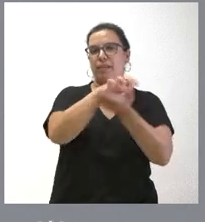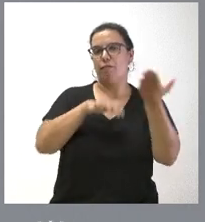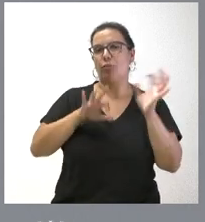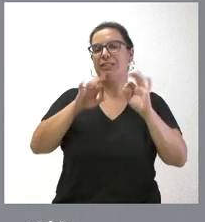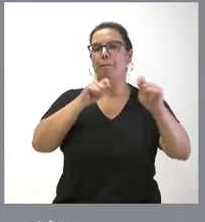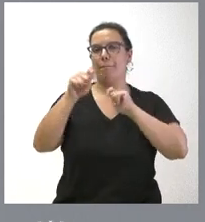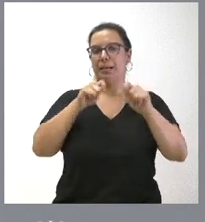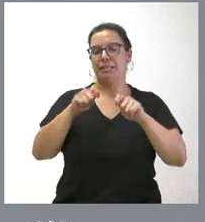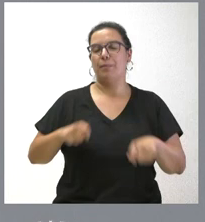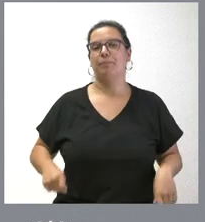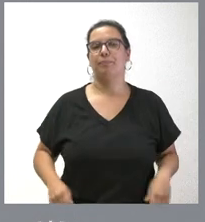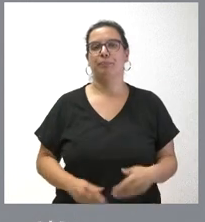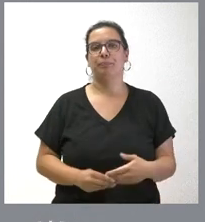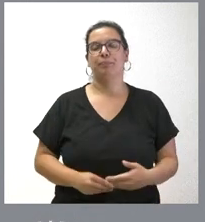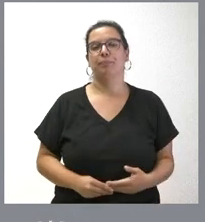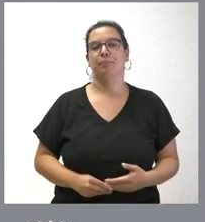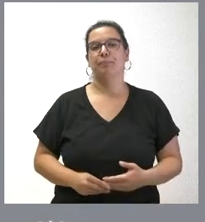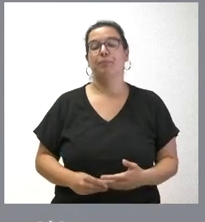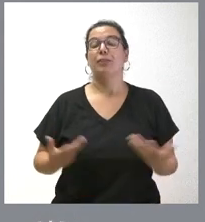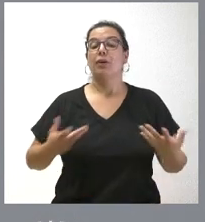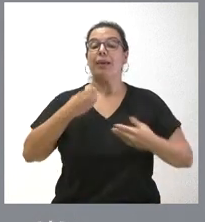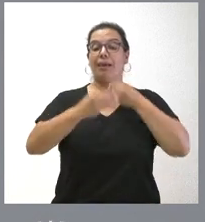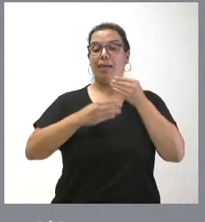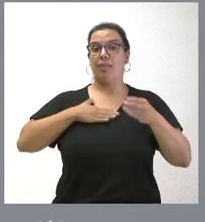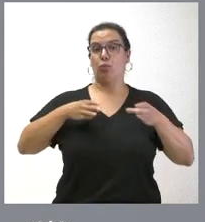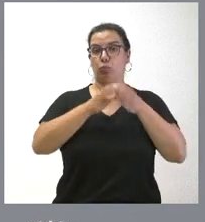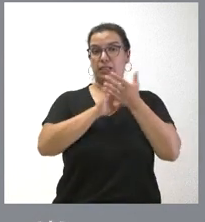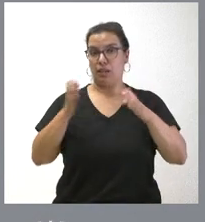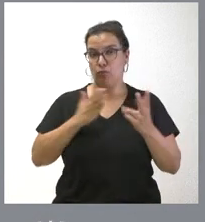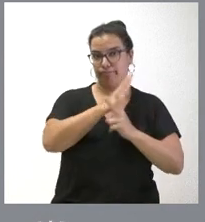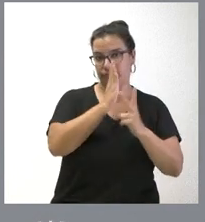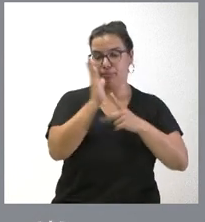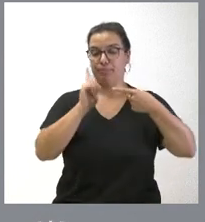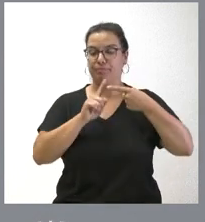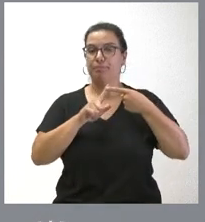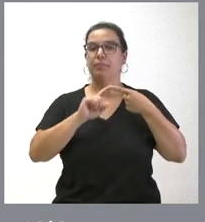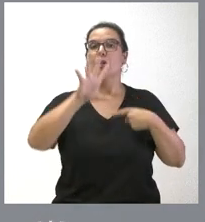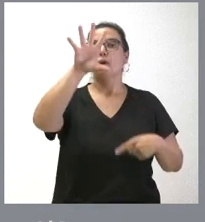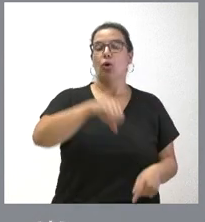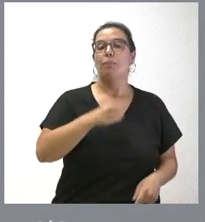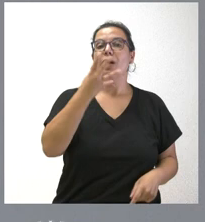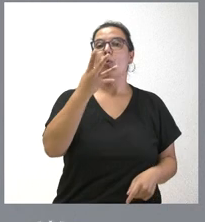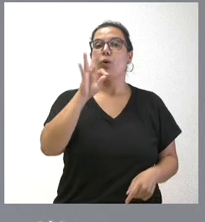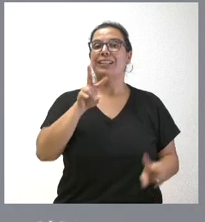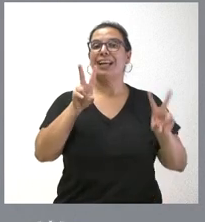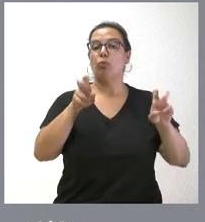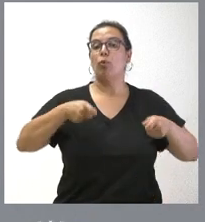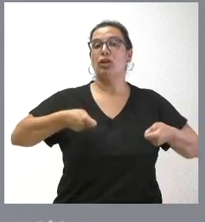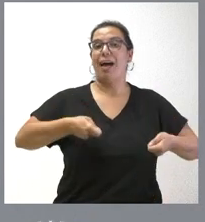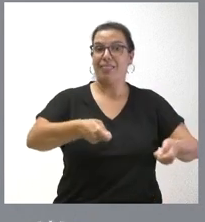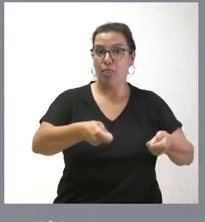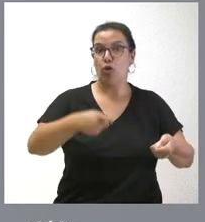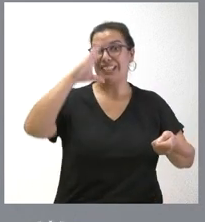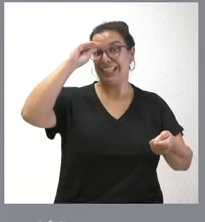prensa que se les entrega por un lado lo que hace la junta de Castilla y leones adquirir 40 nuevos andadores